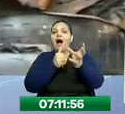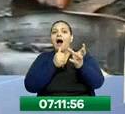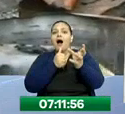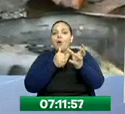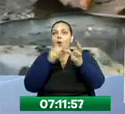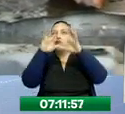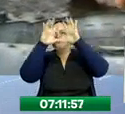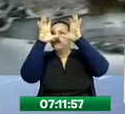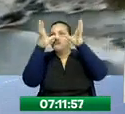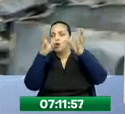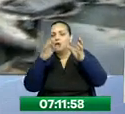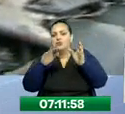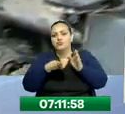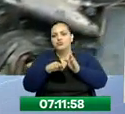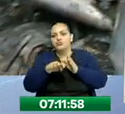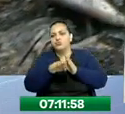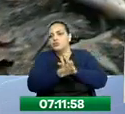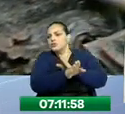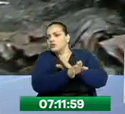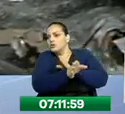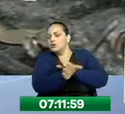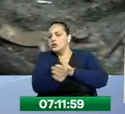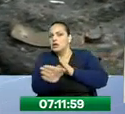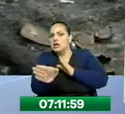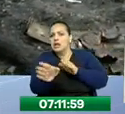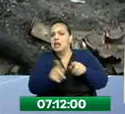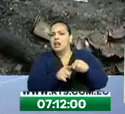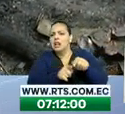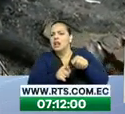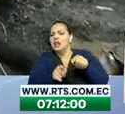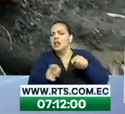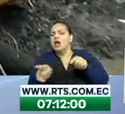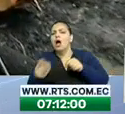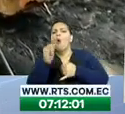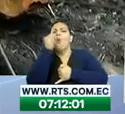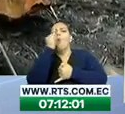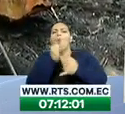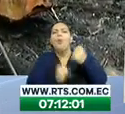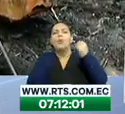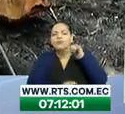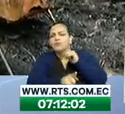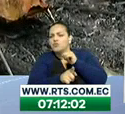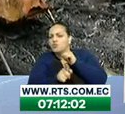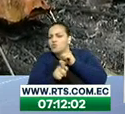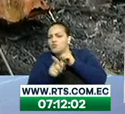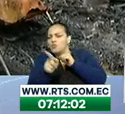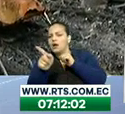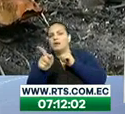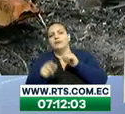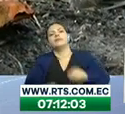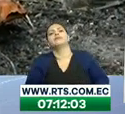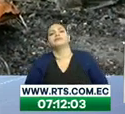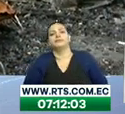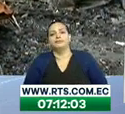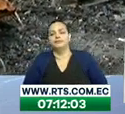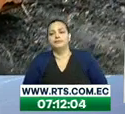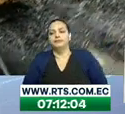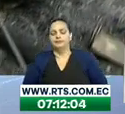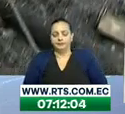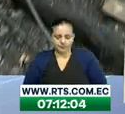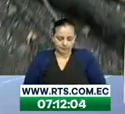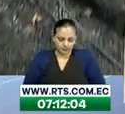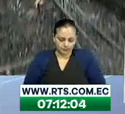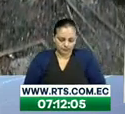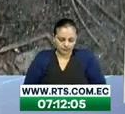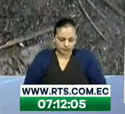deseen ayudar, contribuir con esta familia... Es bienvenido a toda contribución. Aquí está la muestra. Aquí están